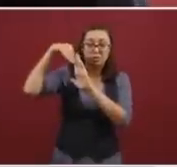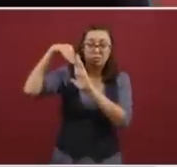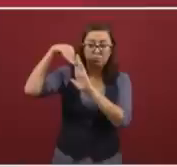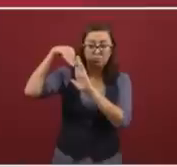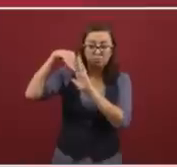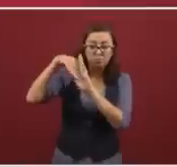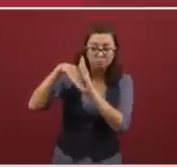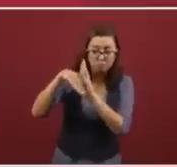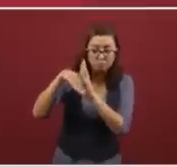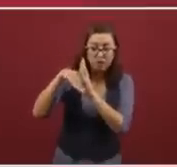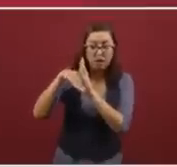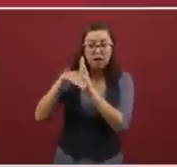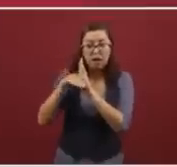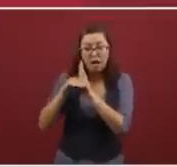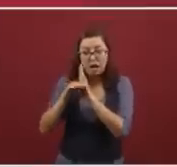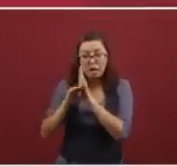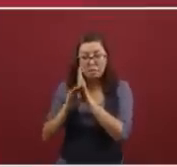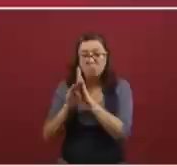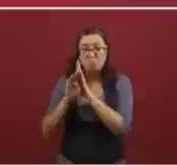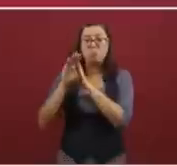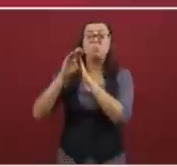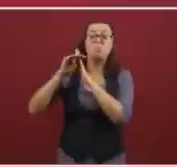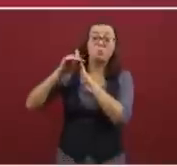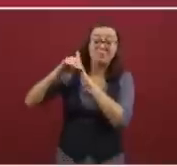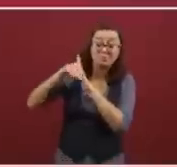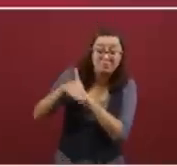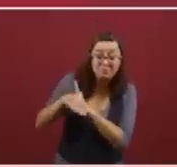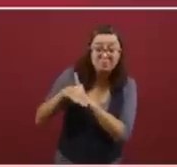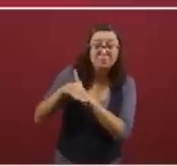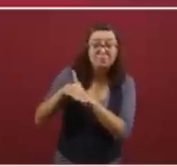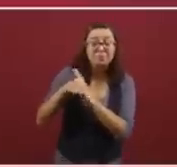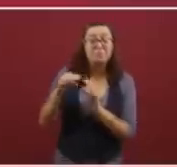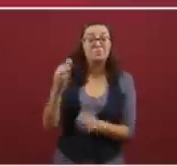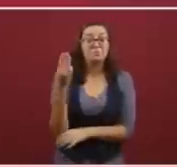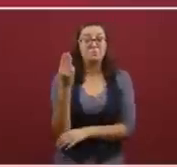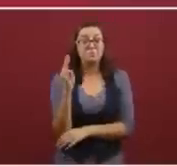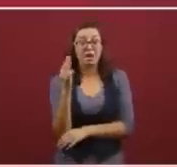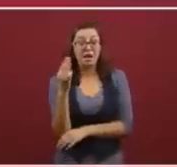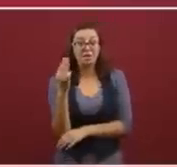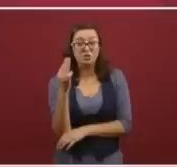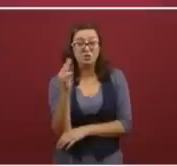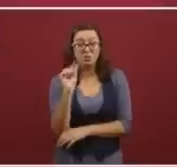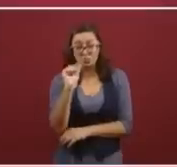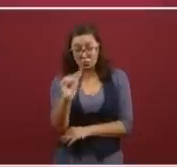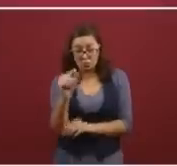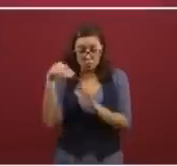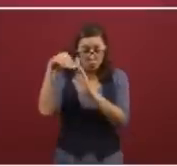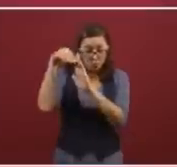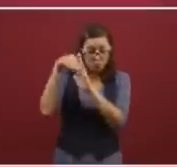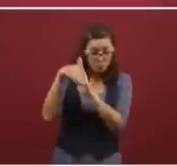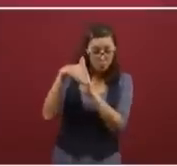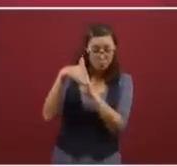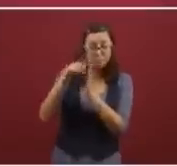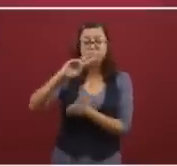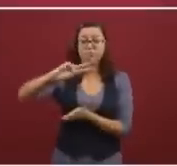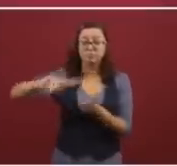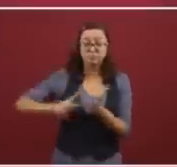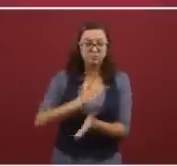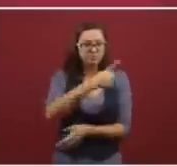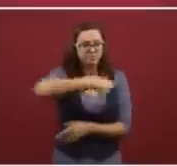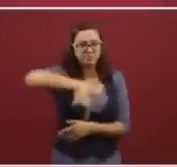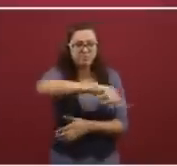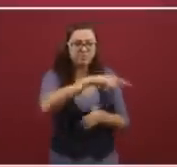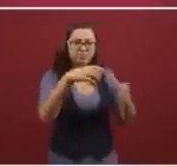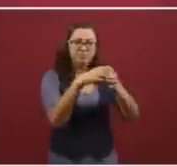para llamarlo de alguna manera en mayo nuestros adversarios que apuestan